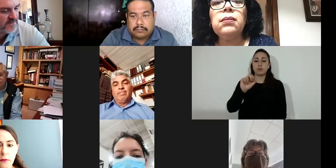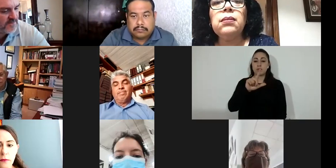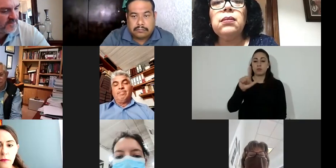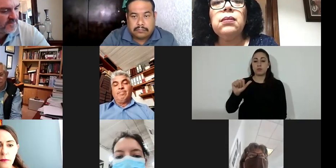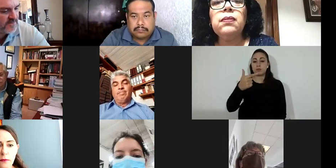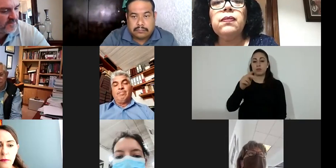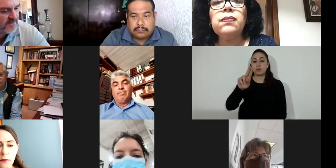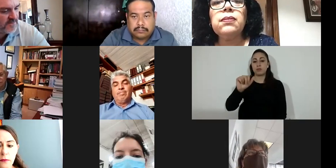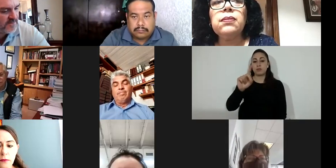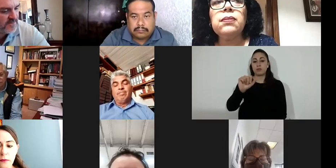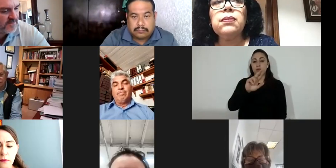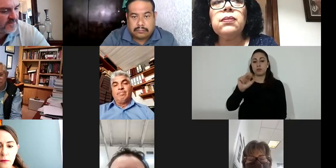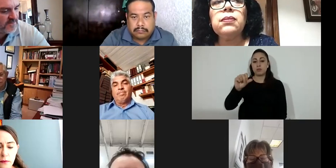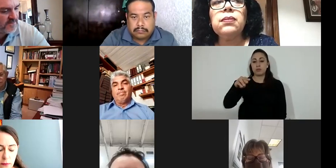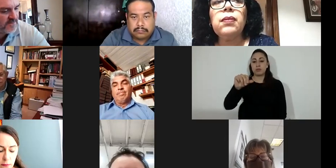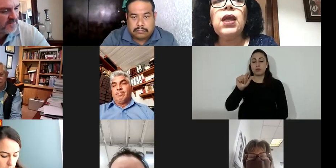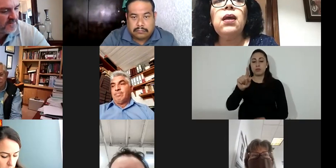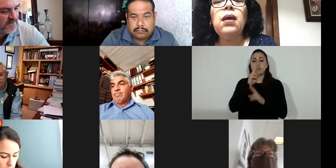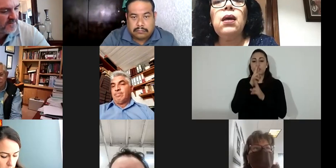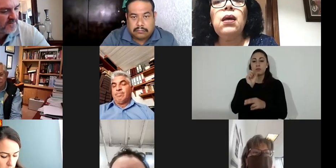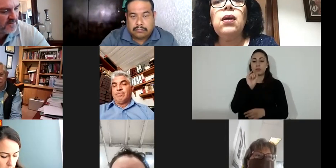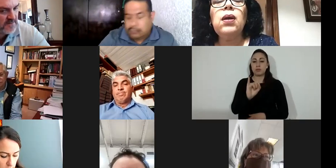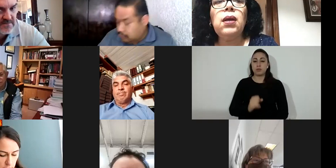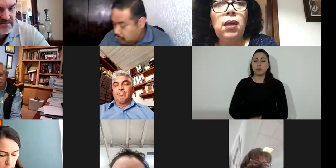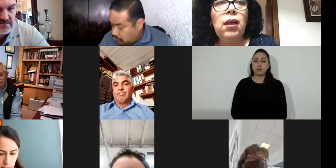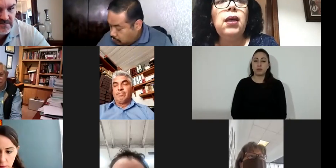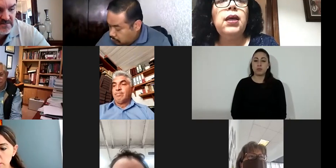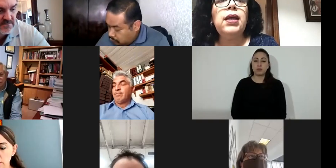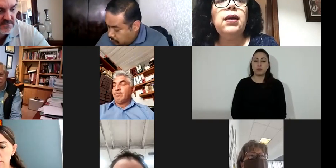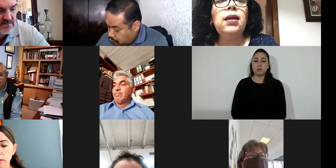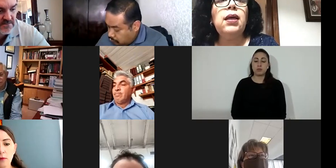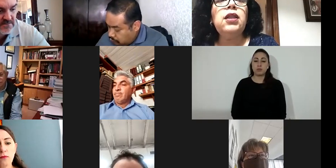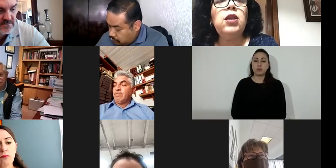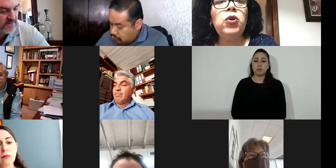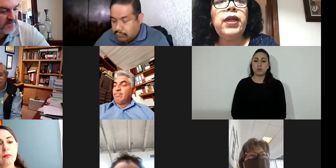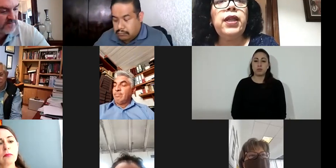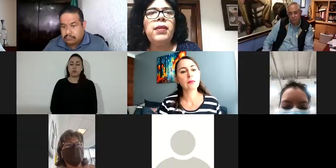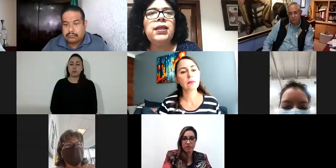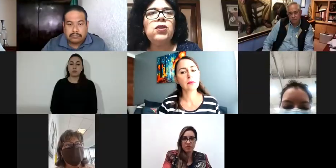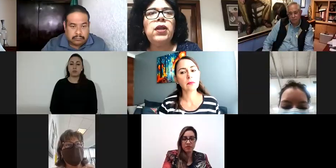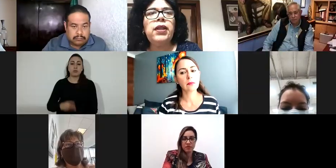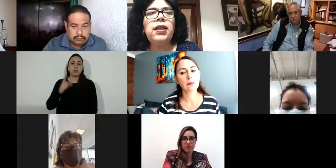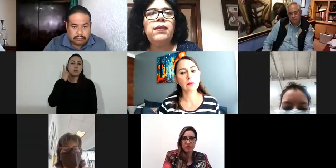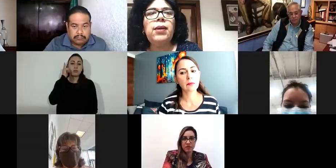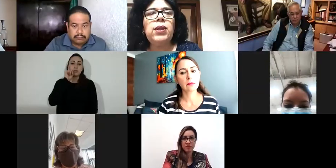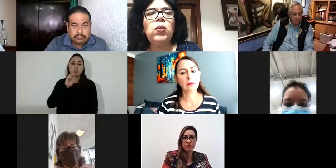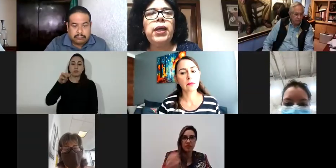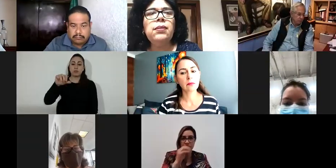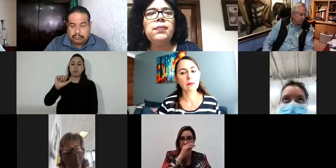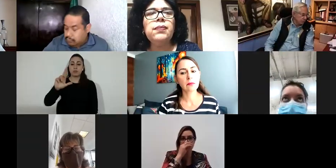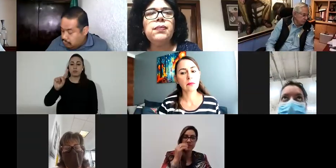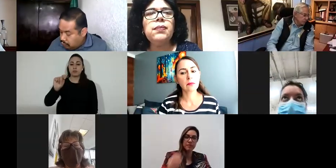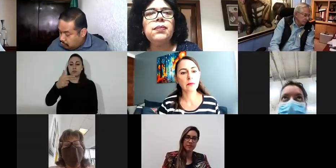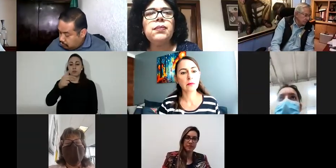Isabel Guadarrama, a favor, en lo particular y en lo general. Gracias. Diputada Marta Soledad Ávila